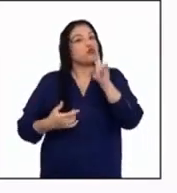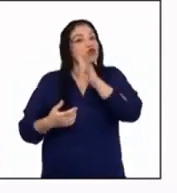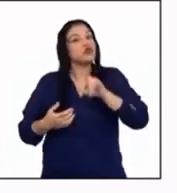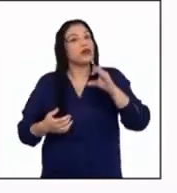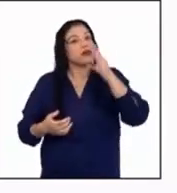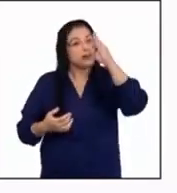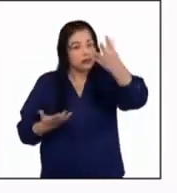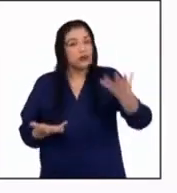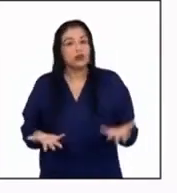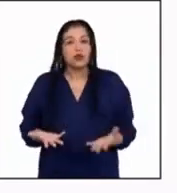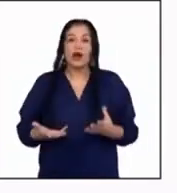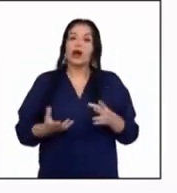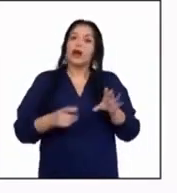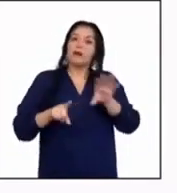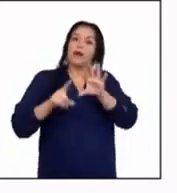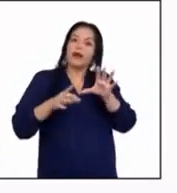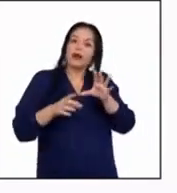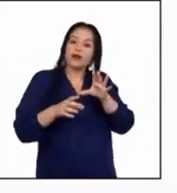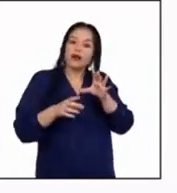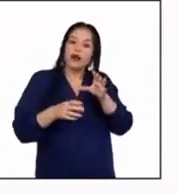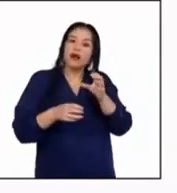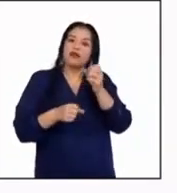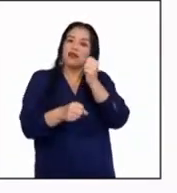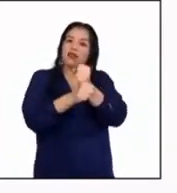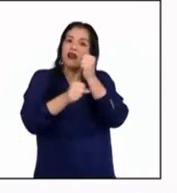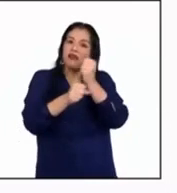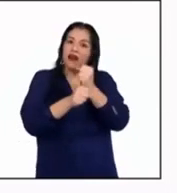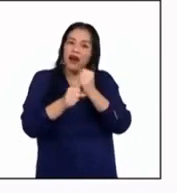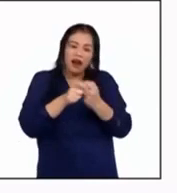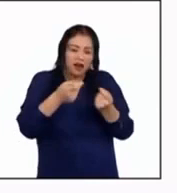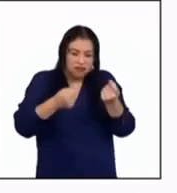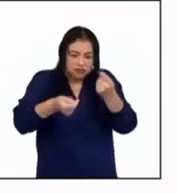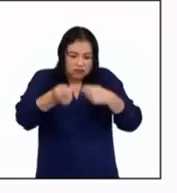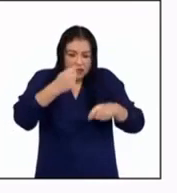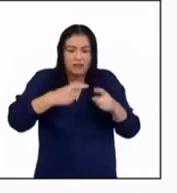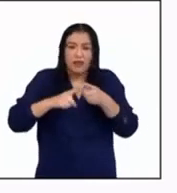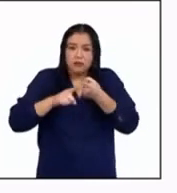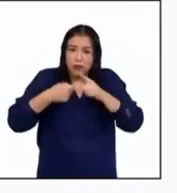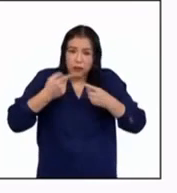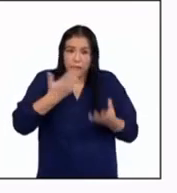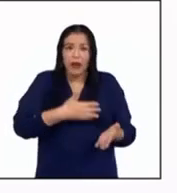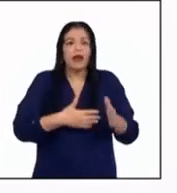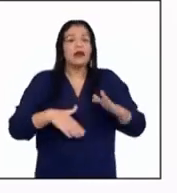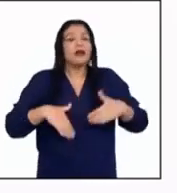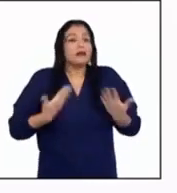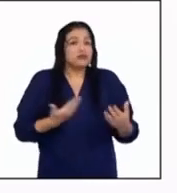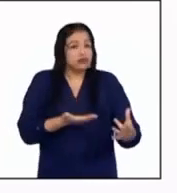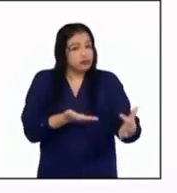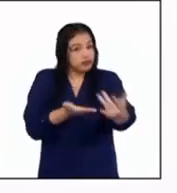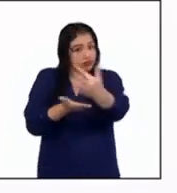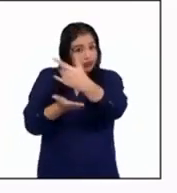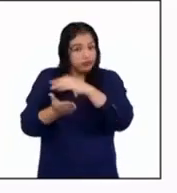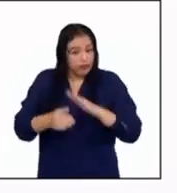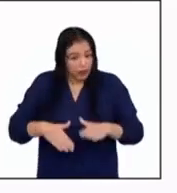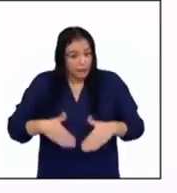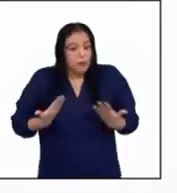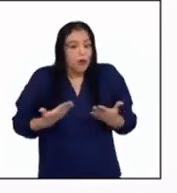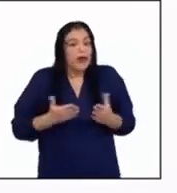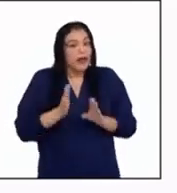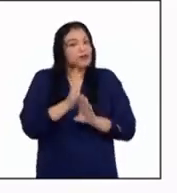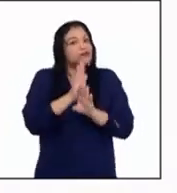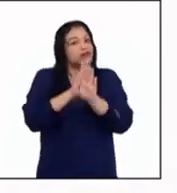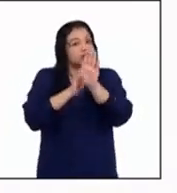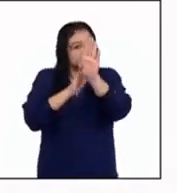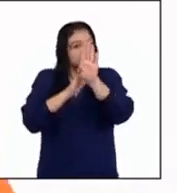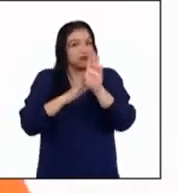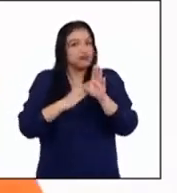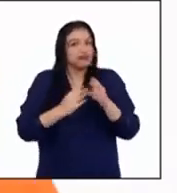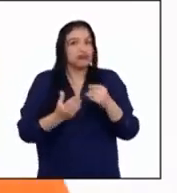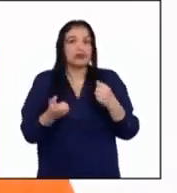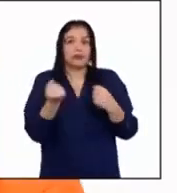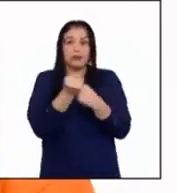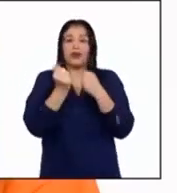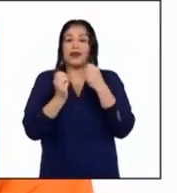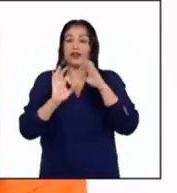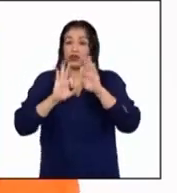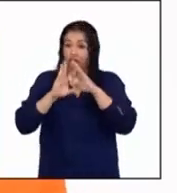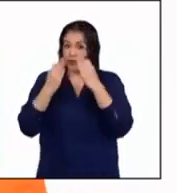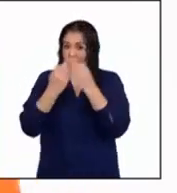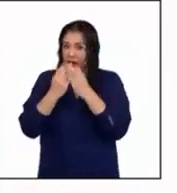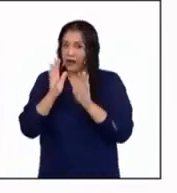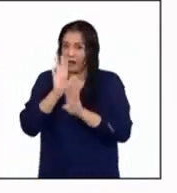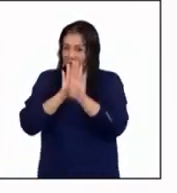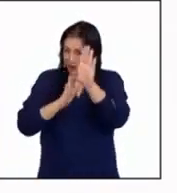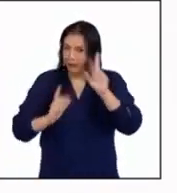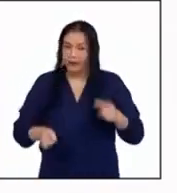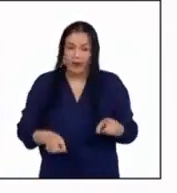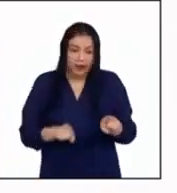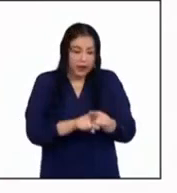para realizar una actividad económica que les permita sostener a su familia y salir adelante. Y Patrick, quien junto